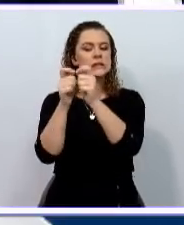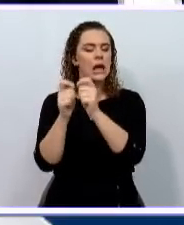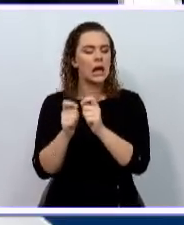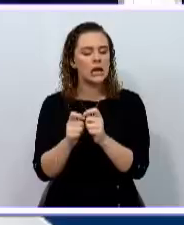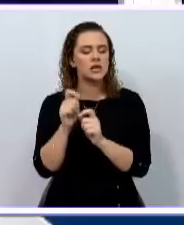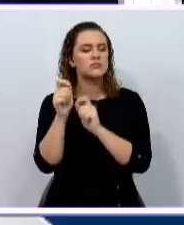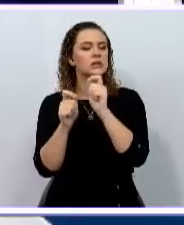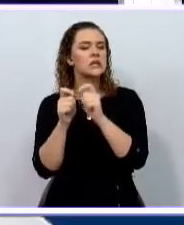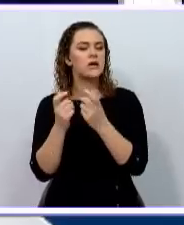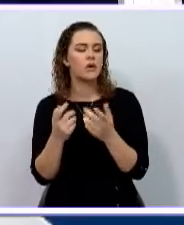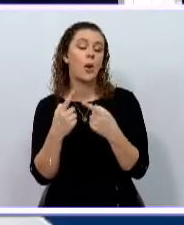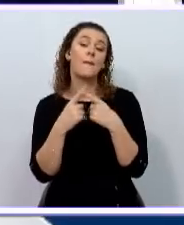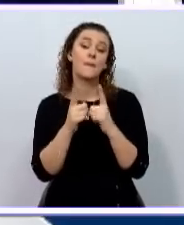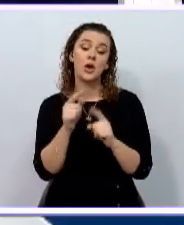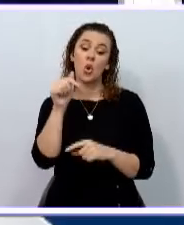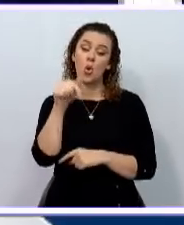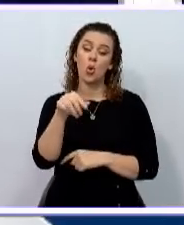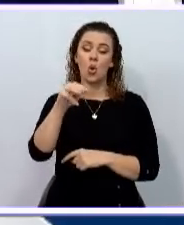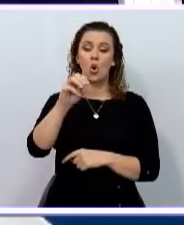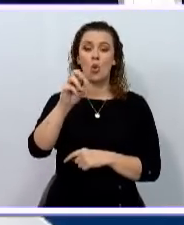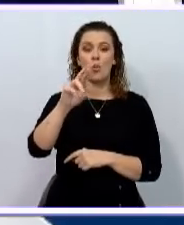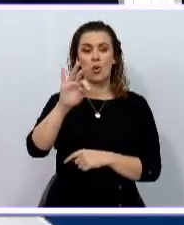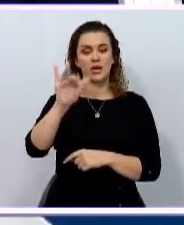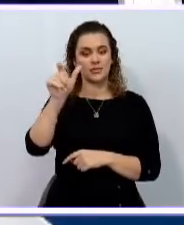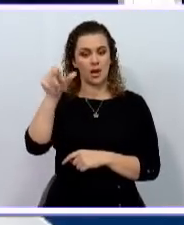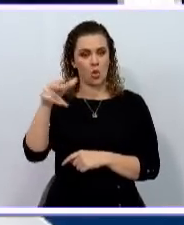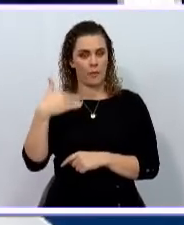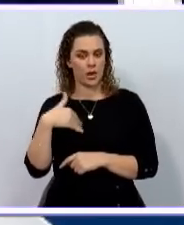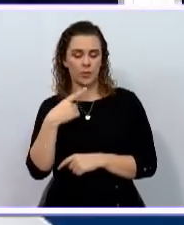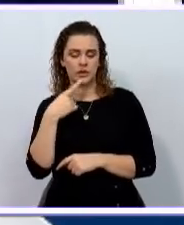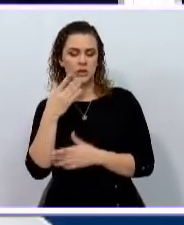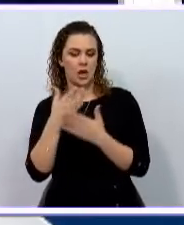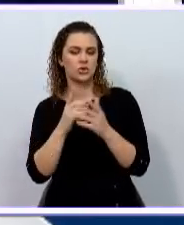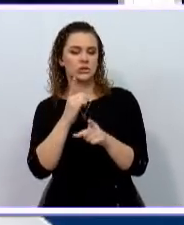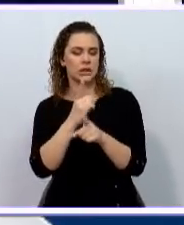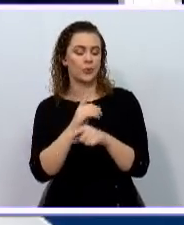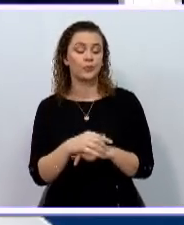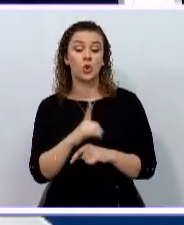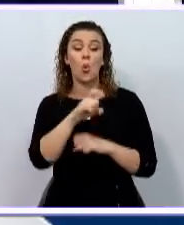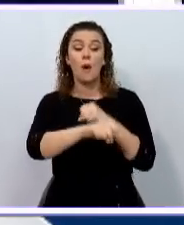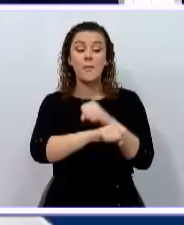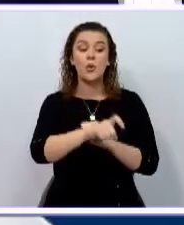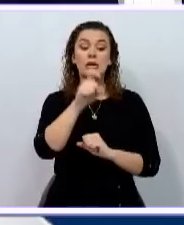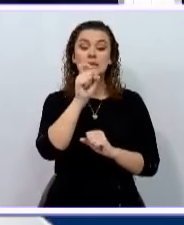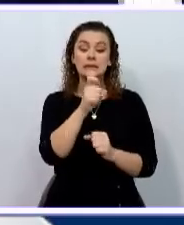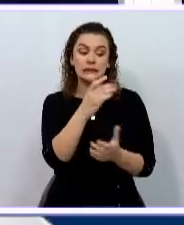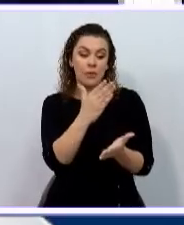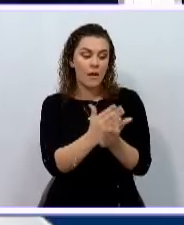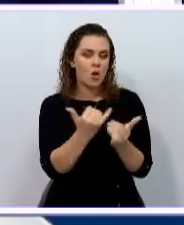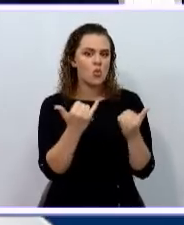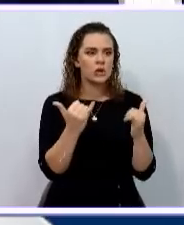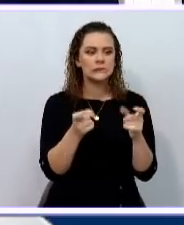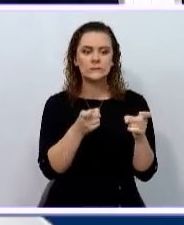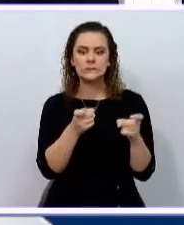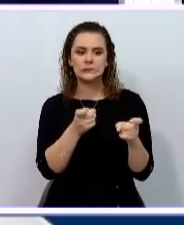tan específicos Pero hay hoy Morita dijo algo muy cierto en un partido donde necesitas parar el juego